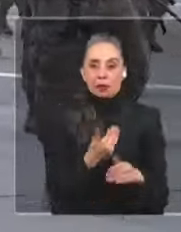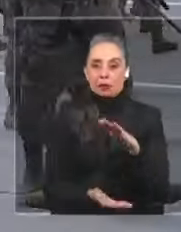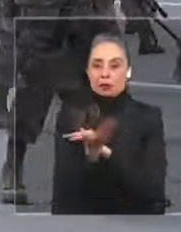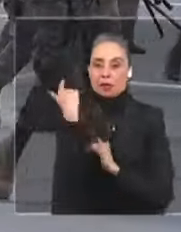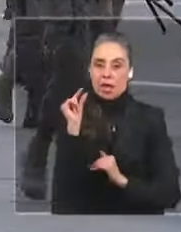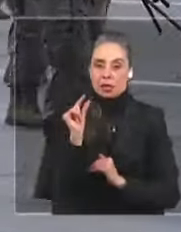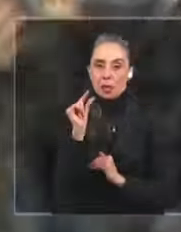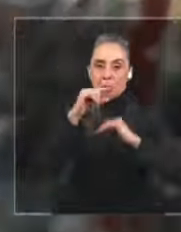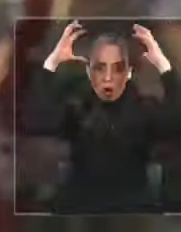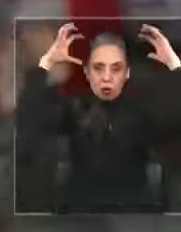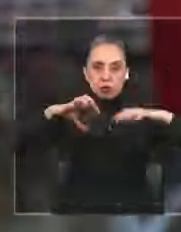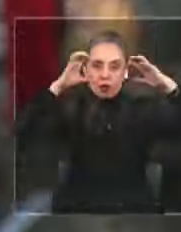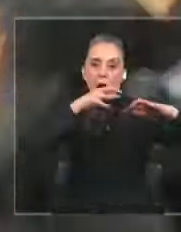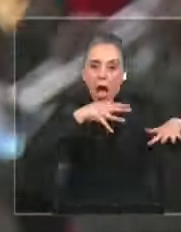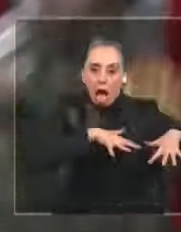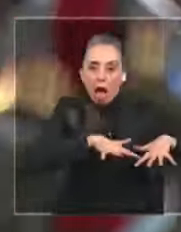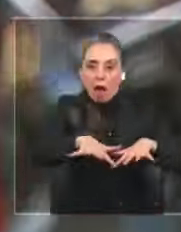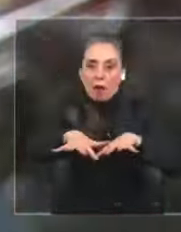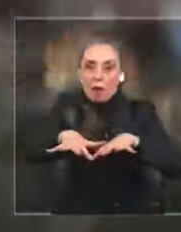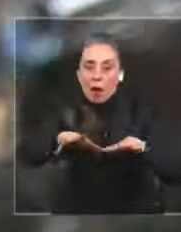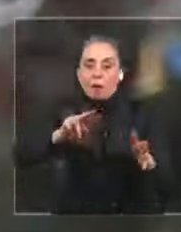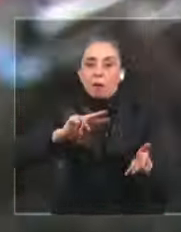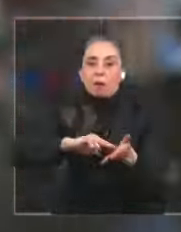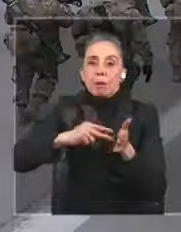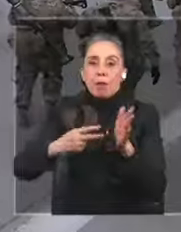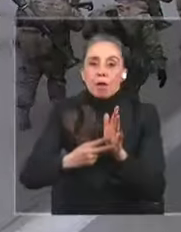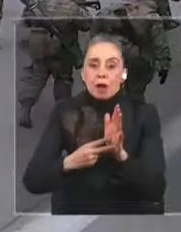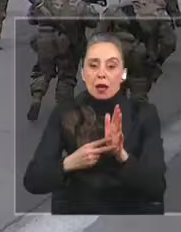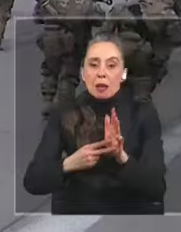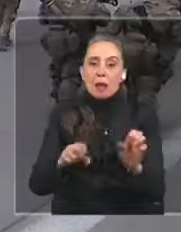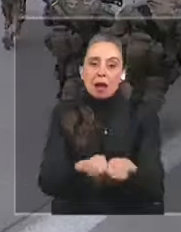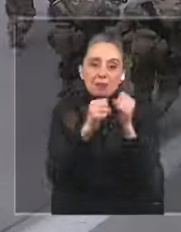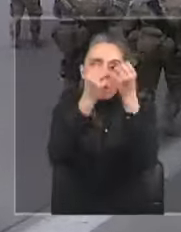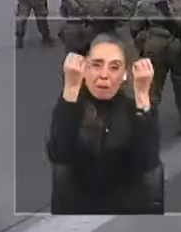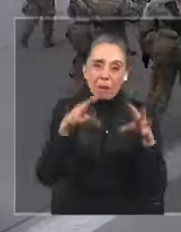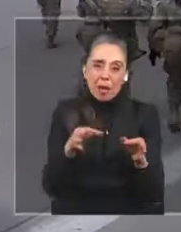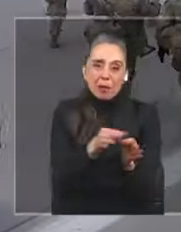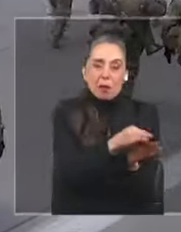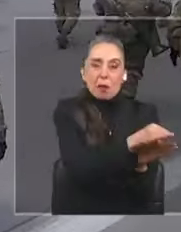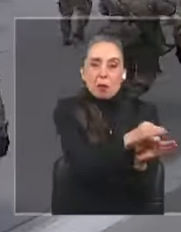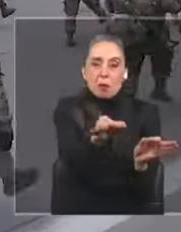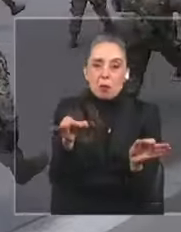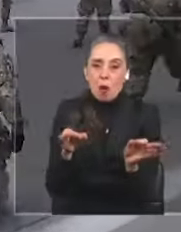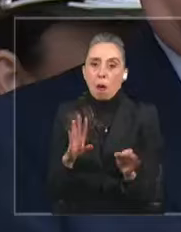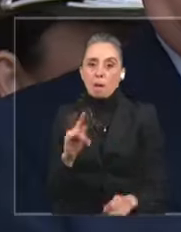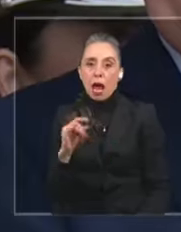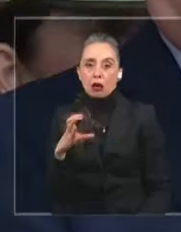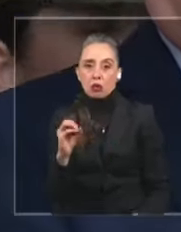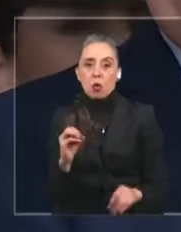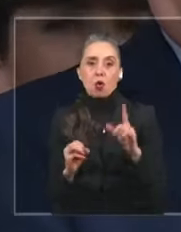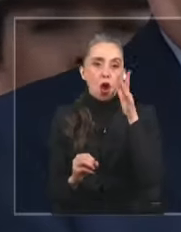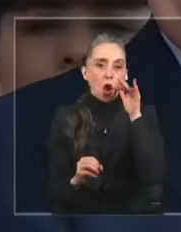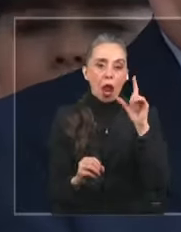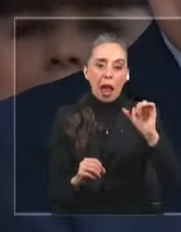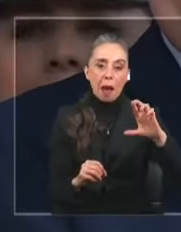recientes eventos meteorológicos que provocaron un significativo daño en las localidades de Batuco y